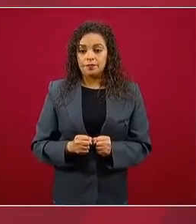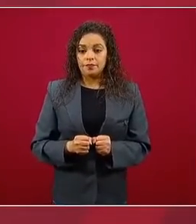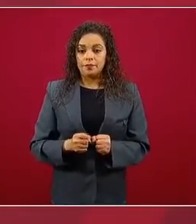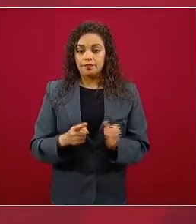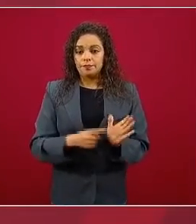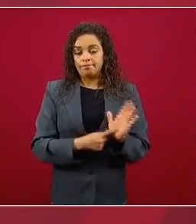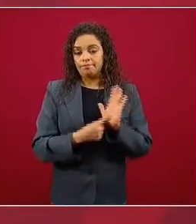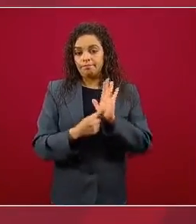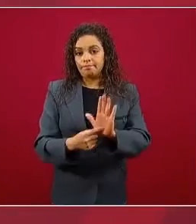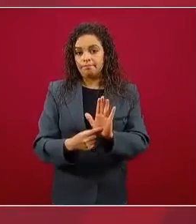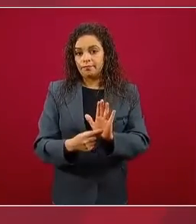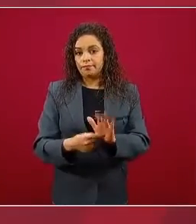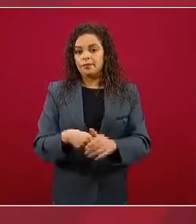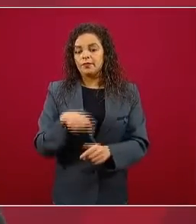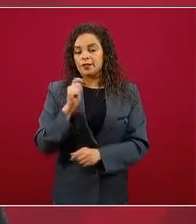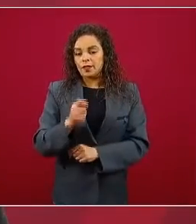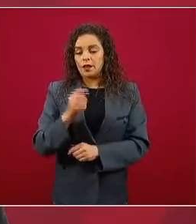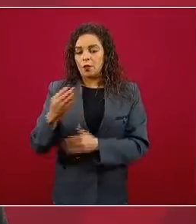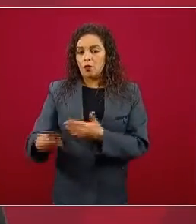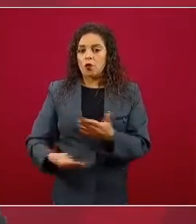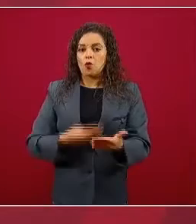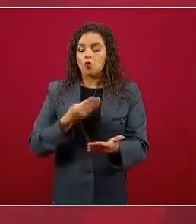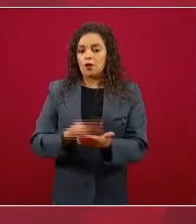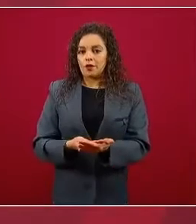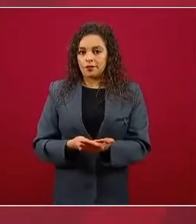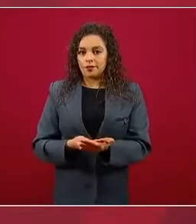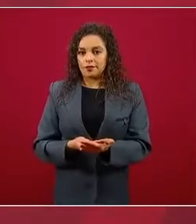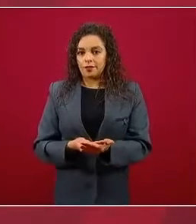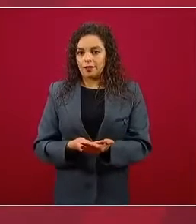la propuesta para